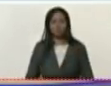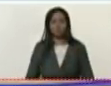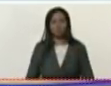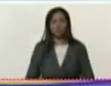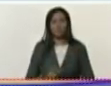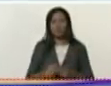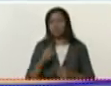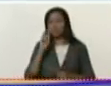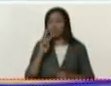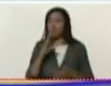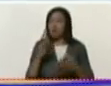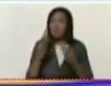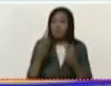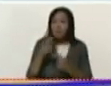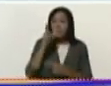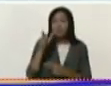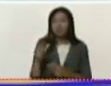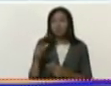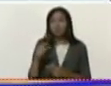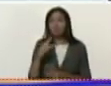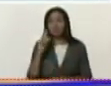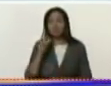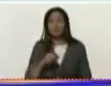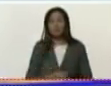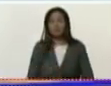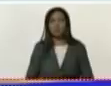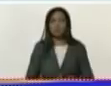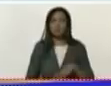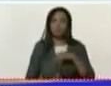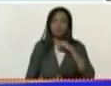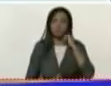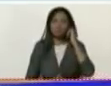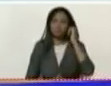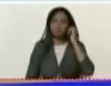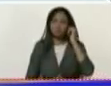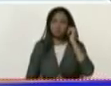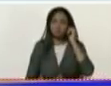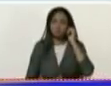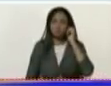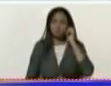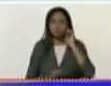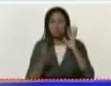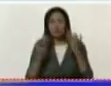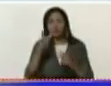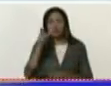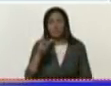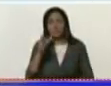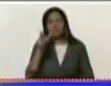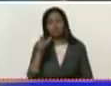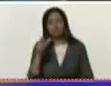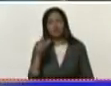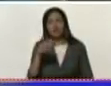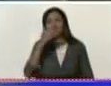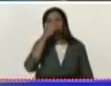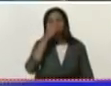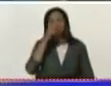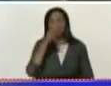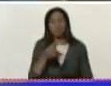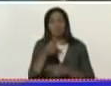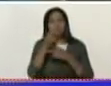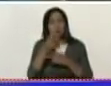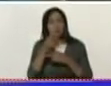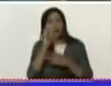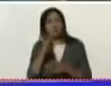Pero está en manos de los terroristas este lanzagranada. Está en manos de los terroristas este lanzagranada.